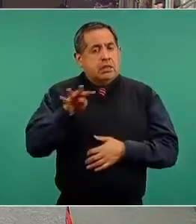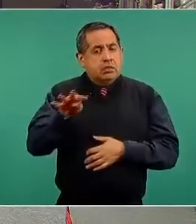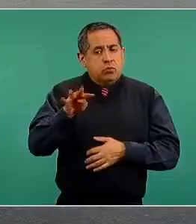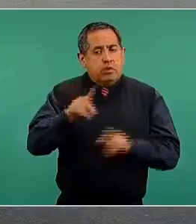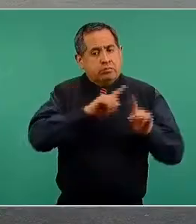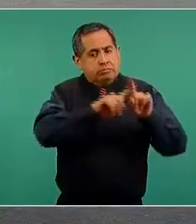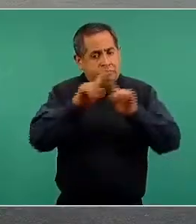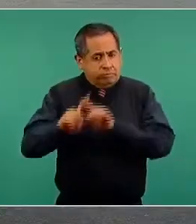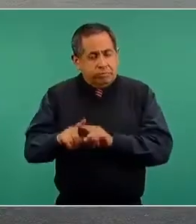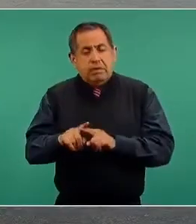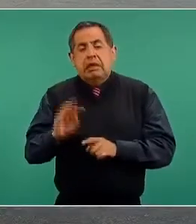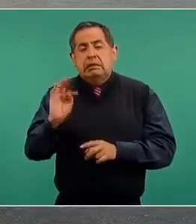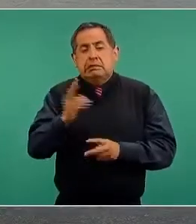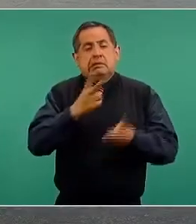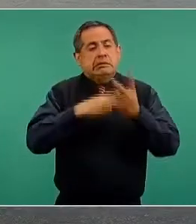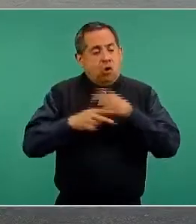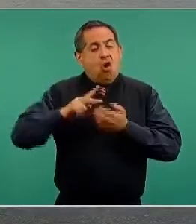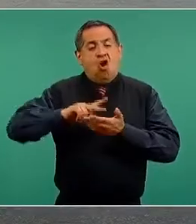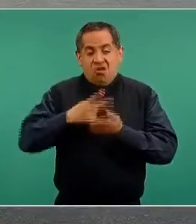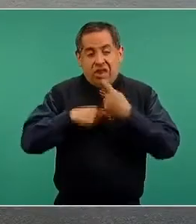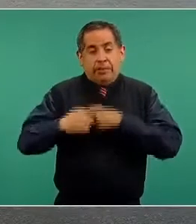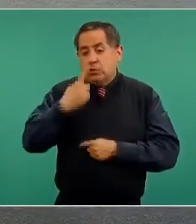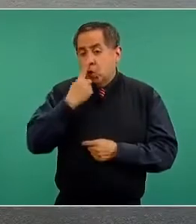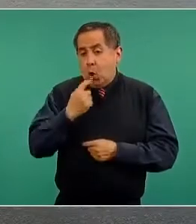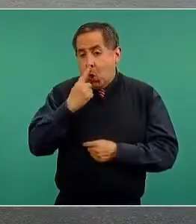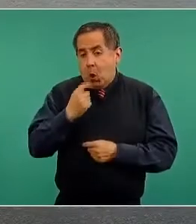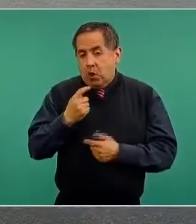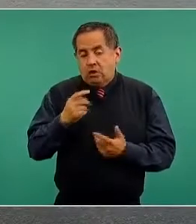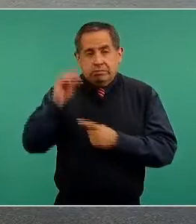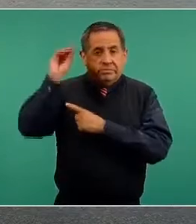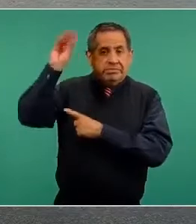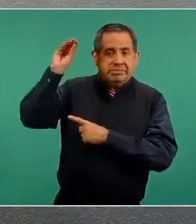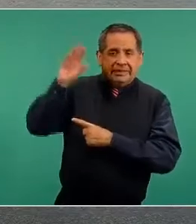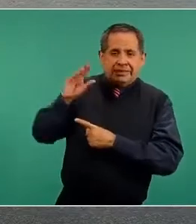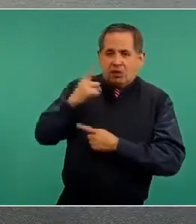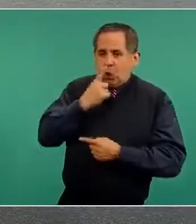este riesgo de volver a semáforo rojo. Hay una